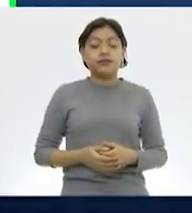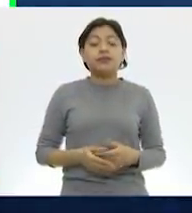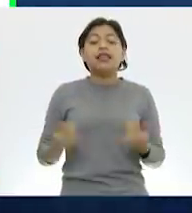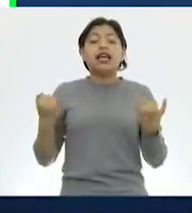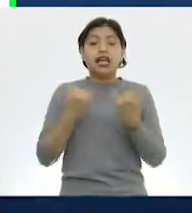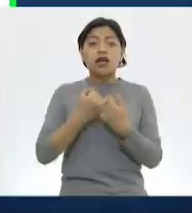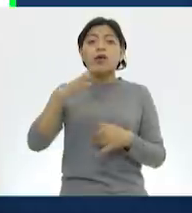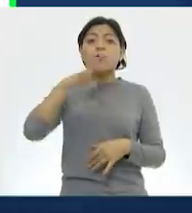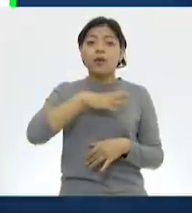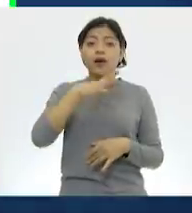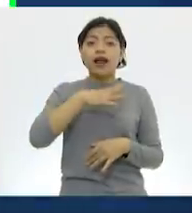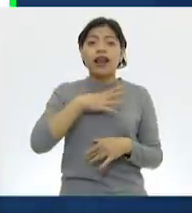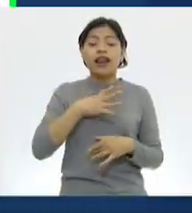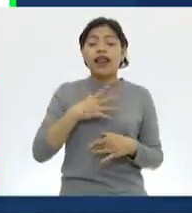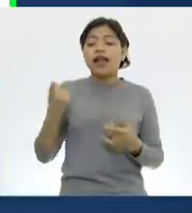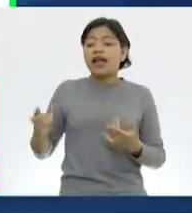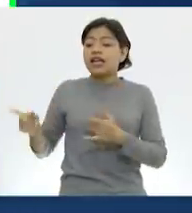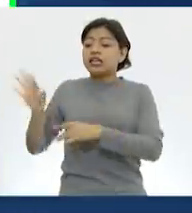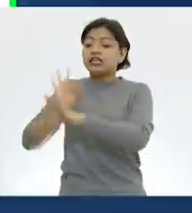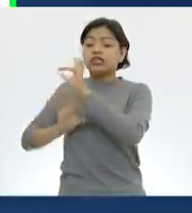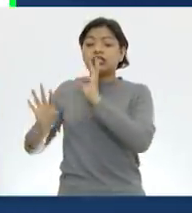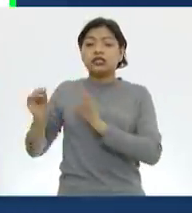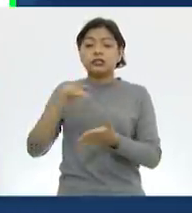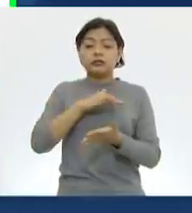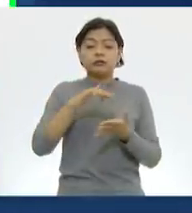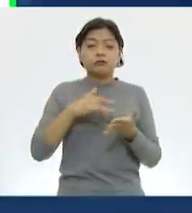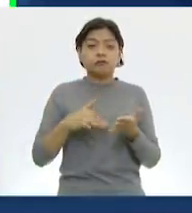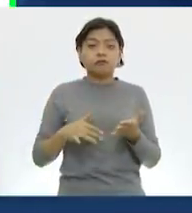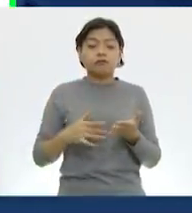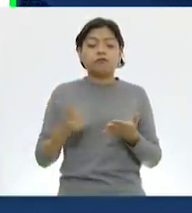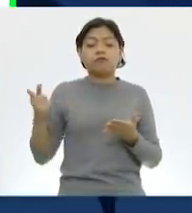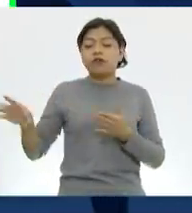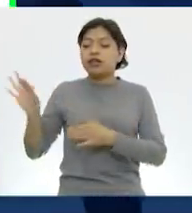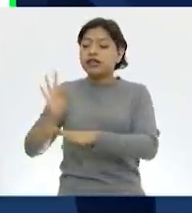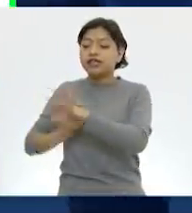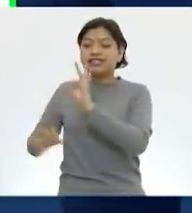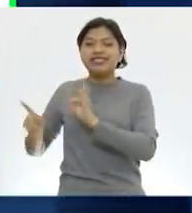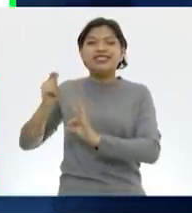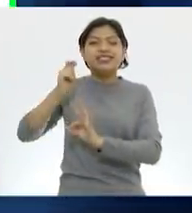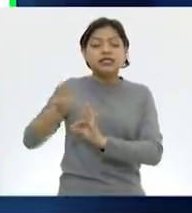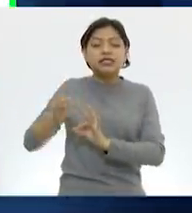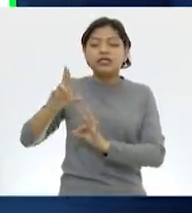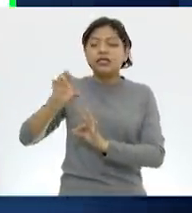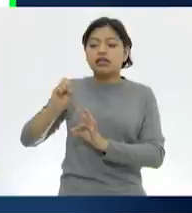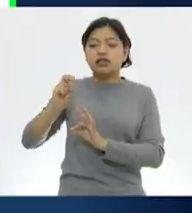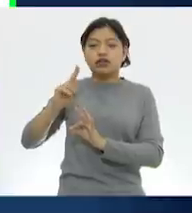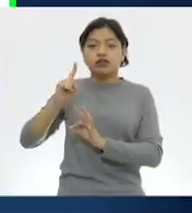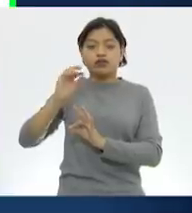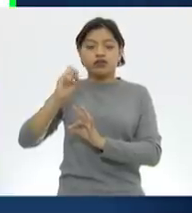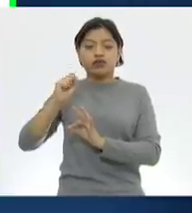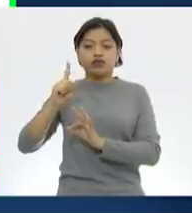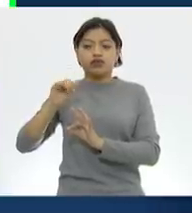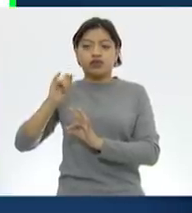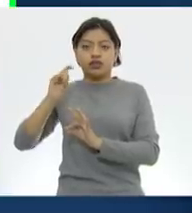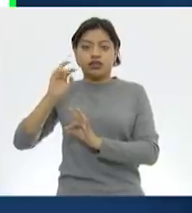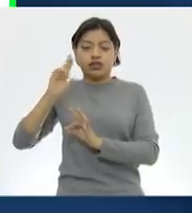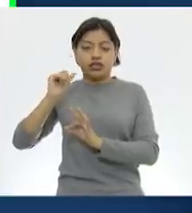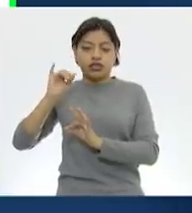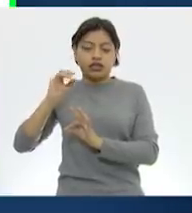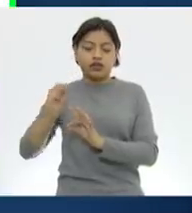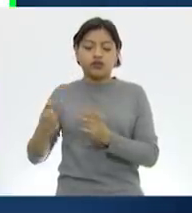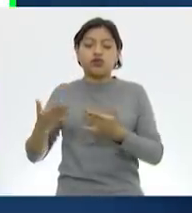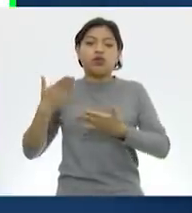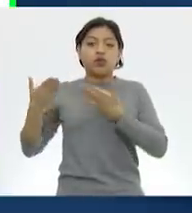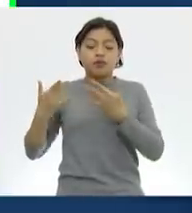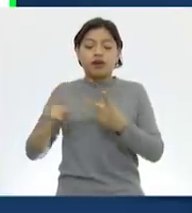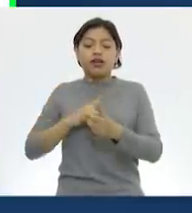tiene recursos literarios, los cuales se utilizan para llamar la atención del lector, por ejemplo, el símil, la comparación